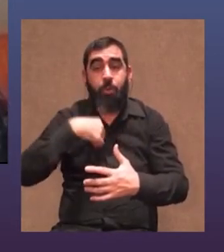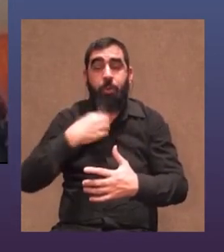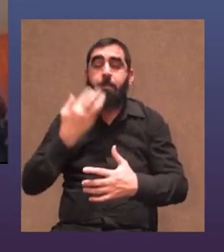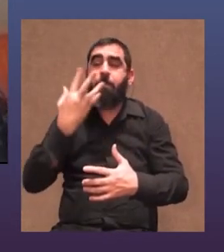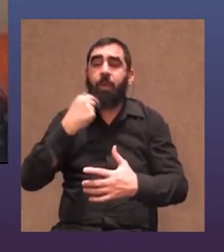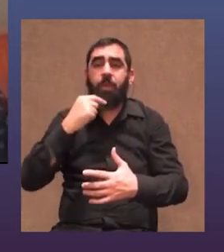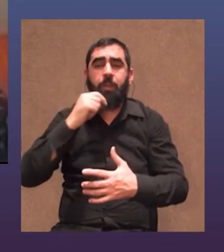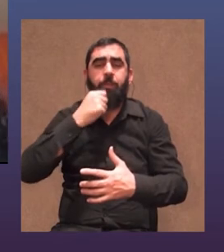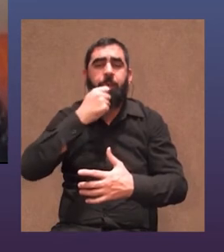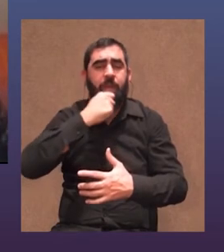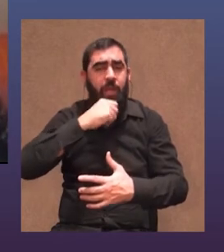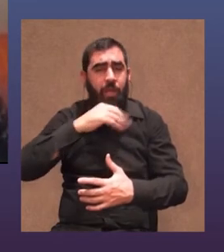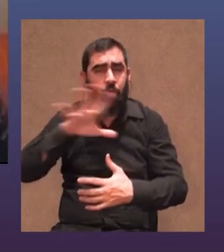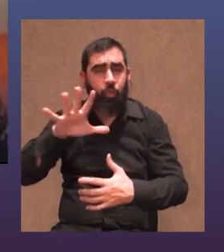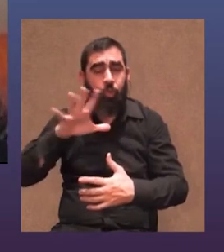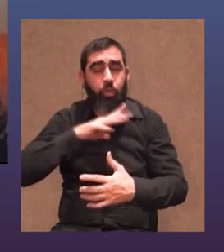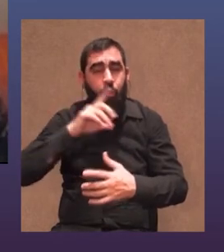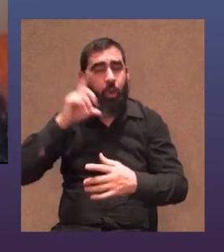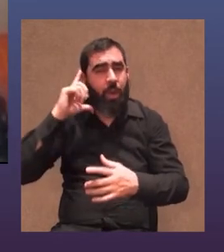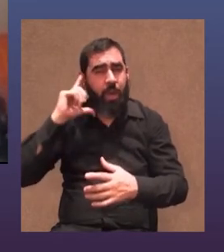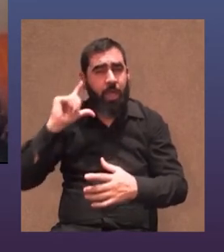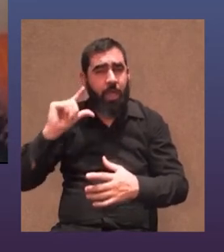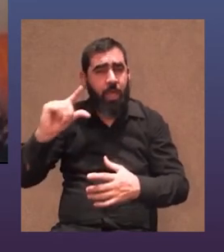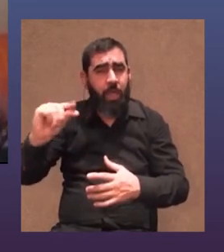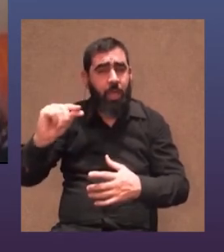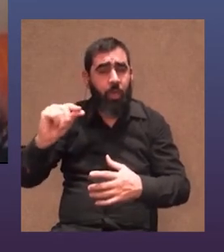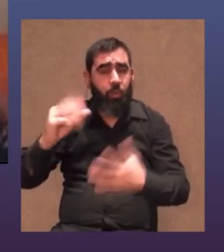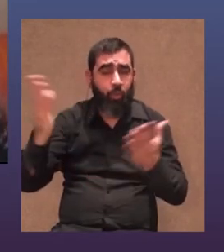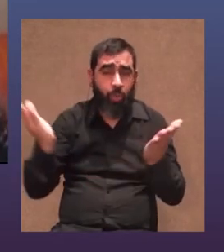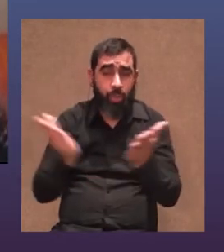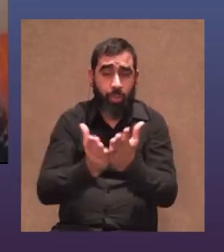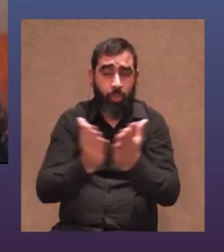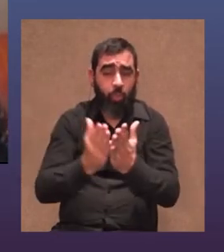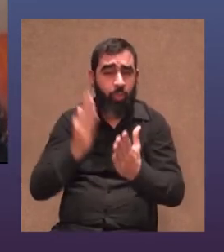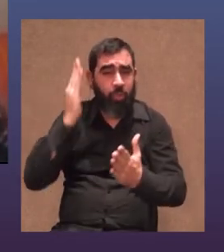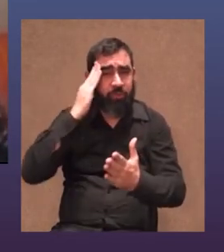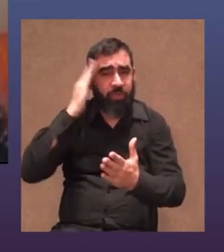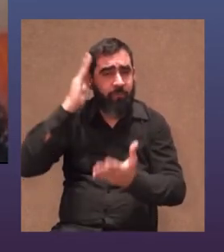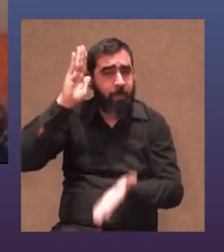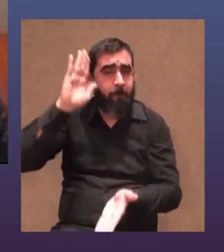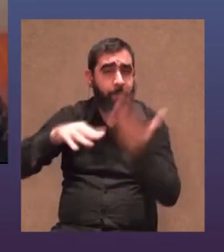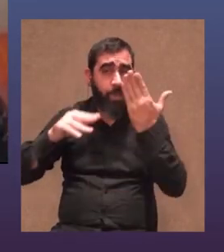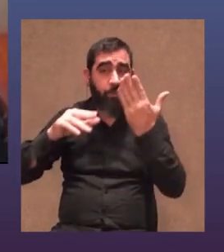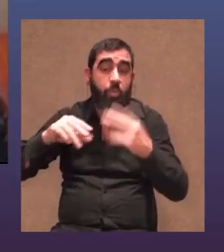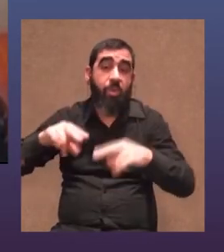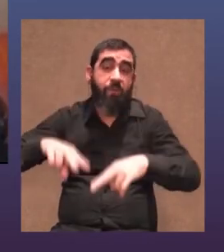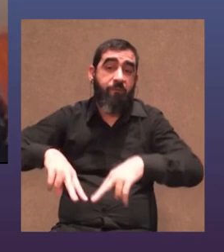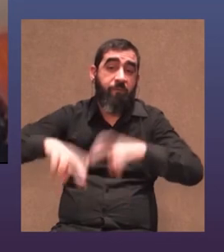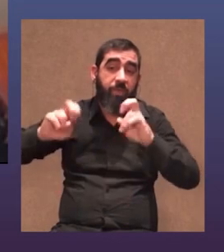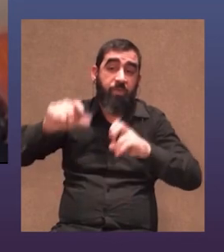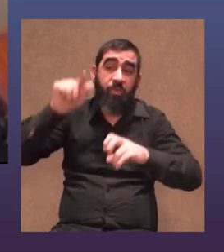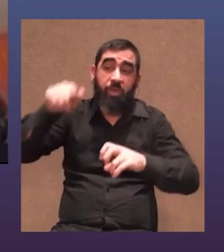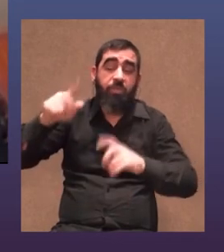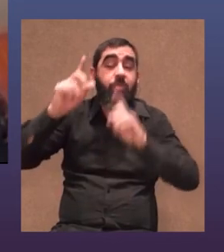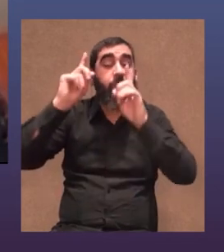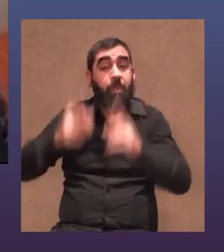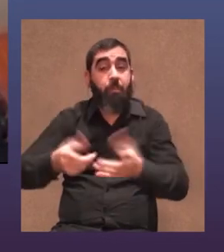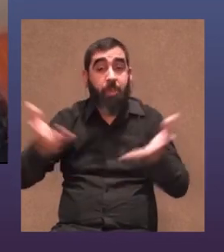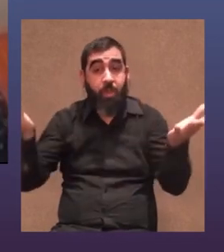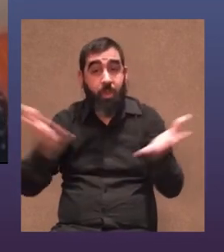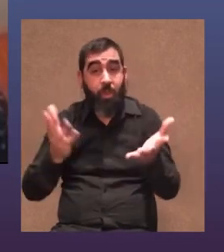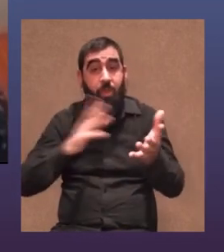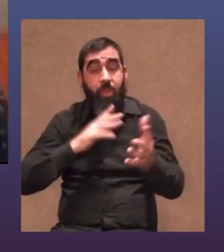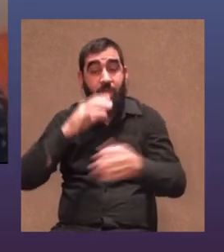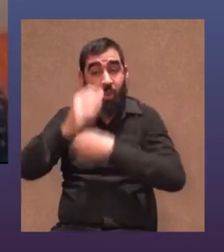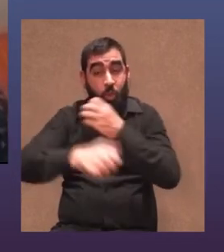la historia, ¿verdad? Cuando uno más se aleja del origen de lo que está estudiando, parece que se sabe más porque se investiga más. Mm. Y con el barroco ha pasado eso. En la